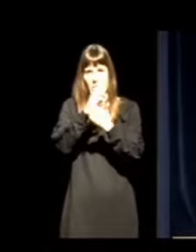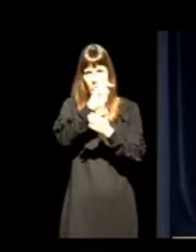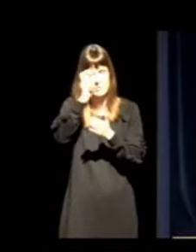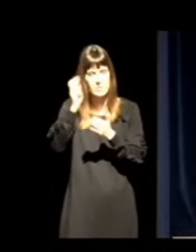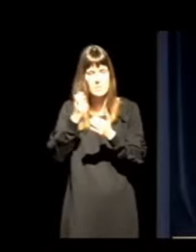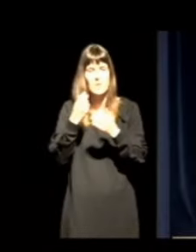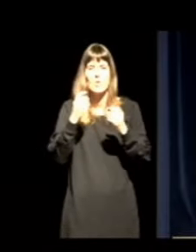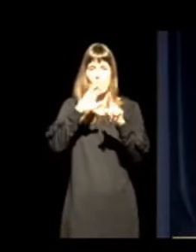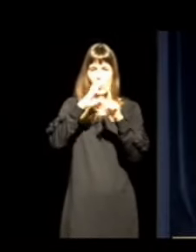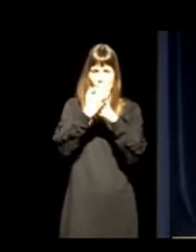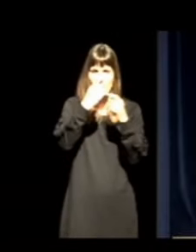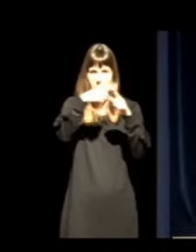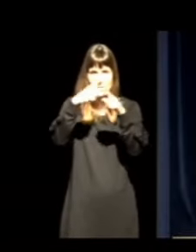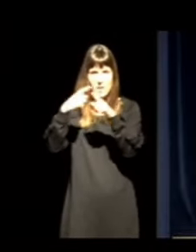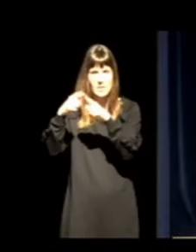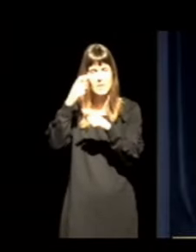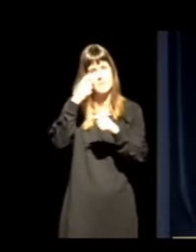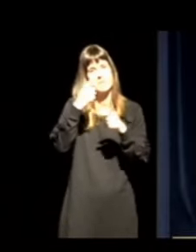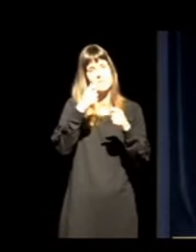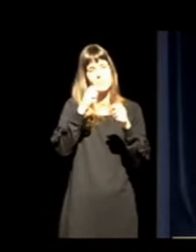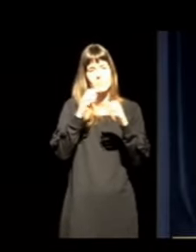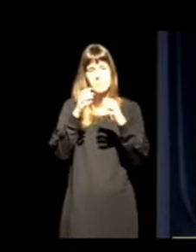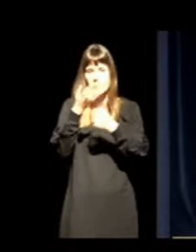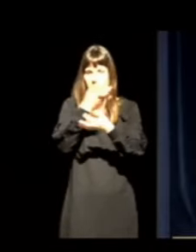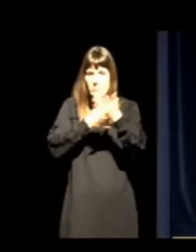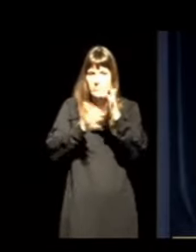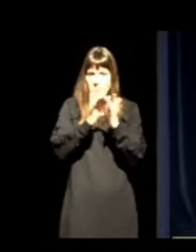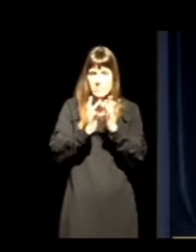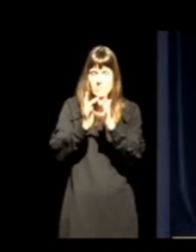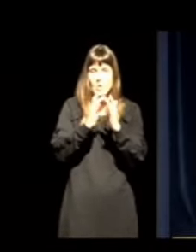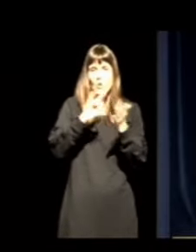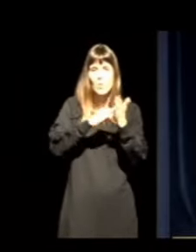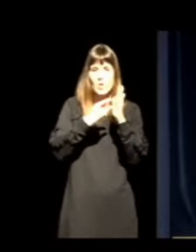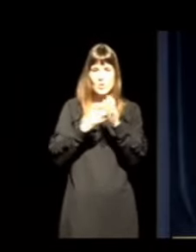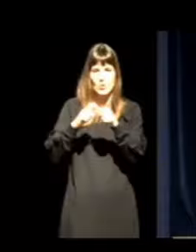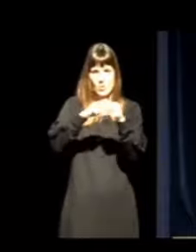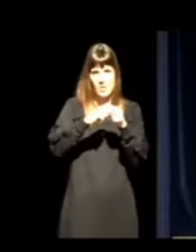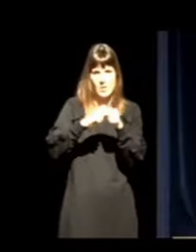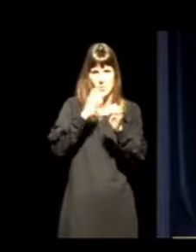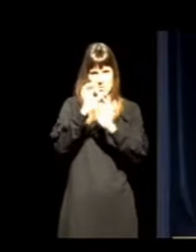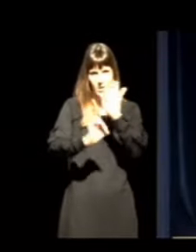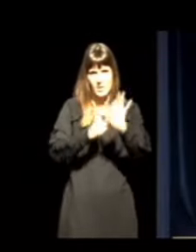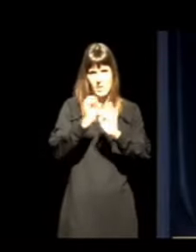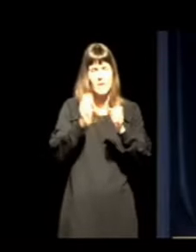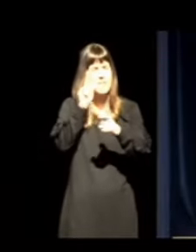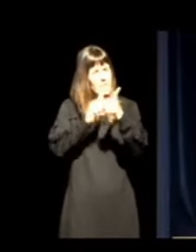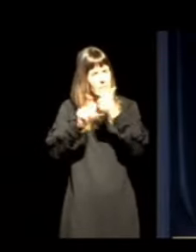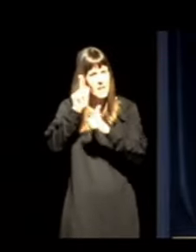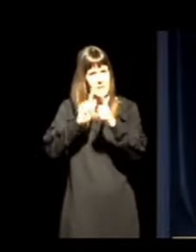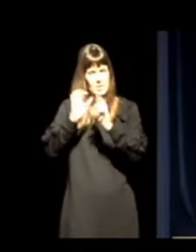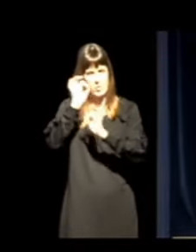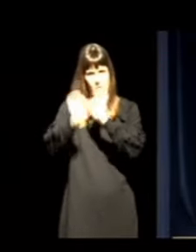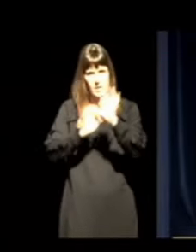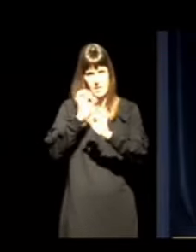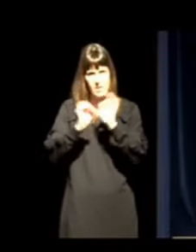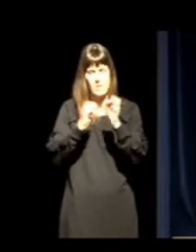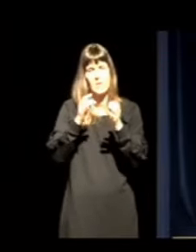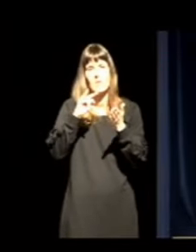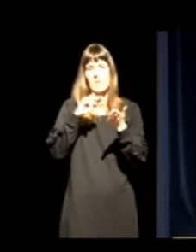culturas, aprender a resolver conflictos, hacer proyectos solidarios, hacer viajes, ritos de